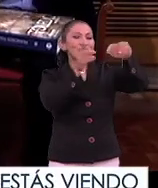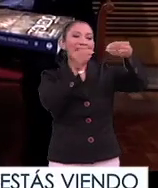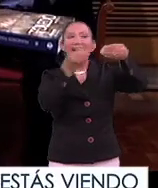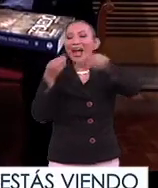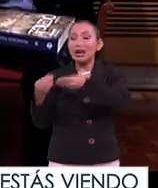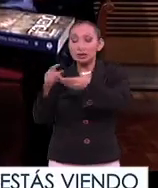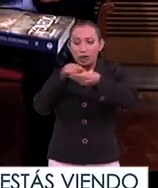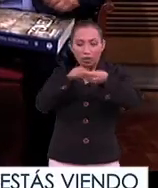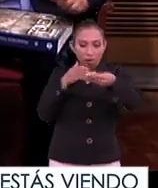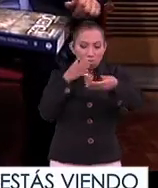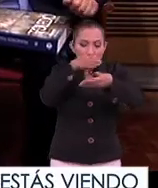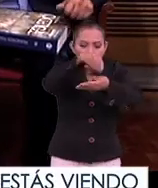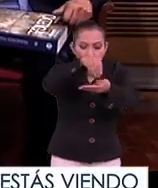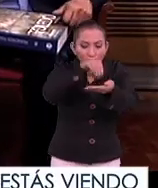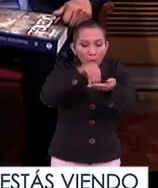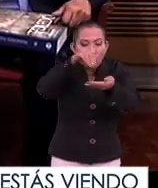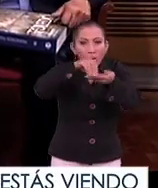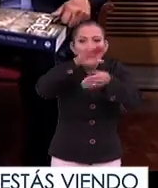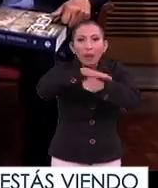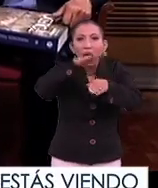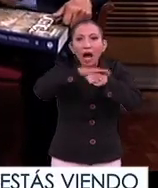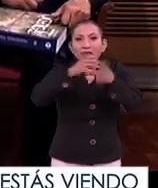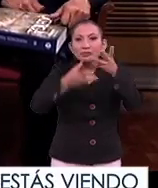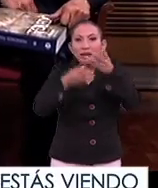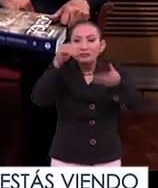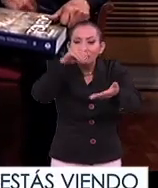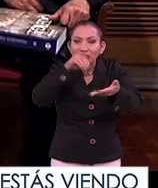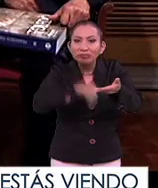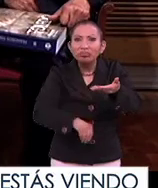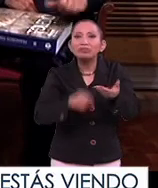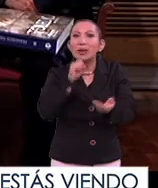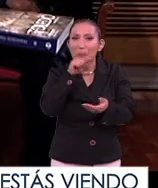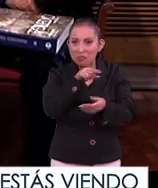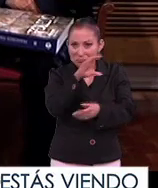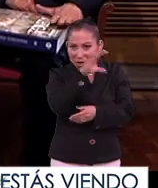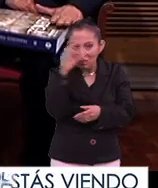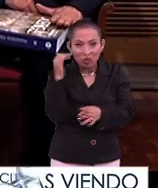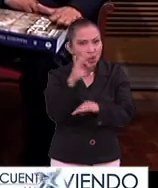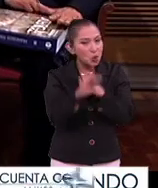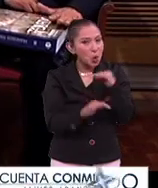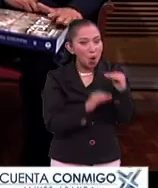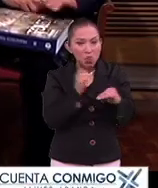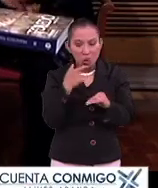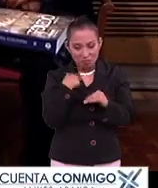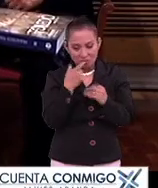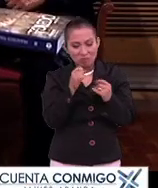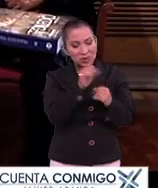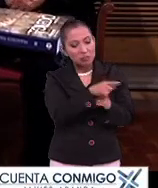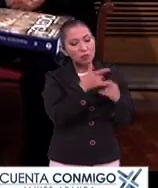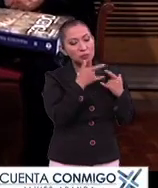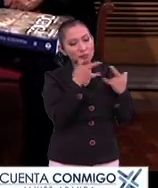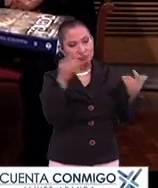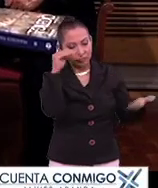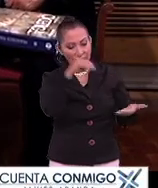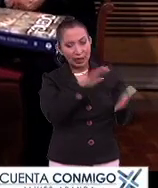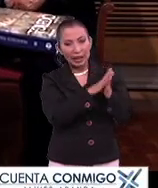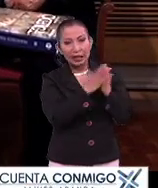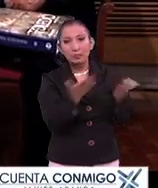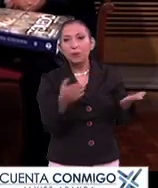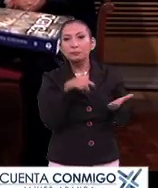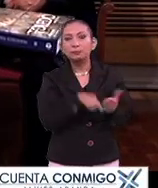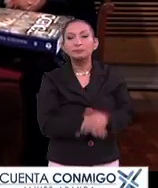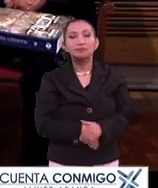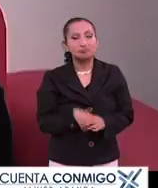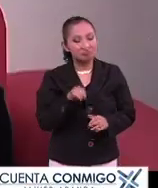hizo, sino la interviene después. Además, también hay este y trabajo. todo eso da cuenta este conjunto